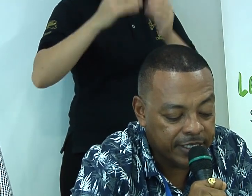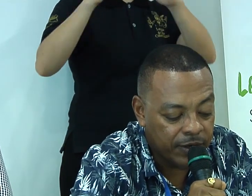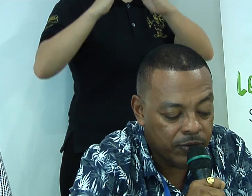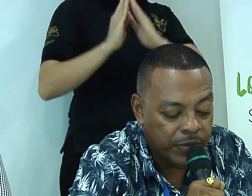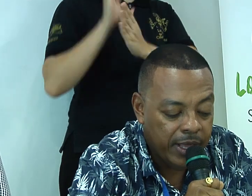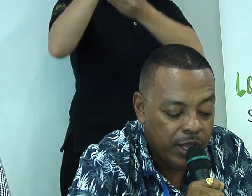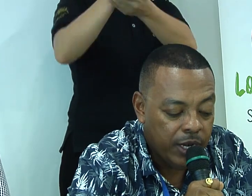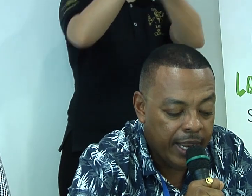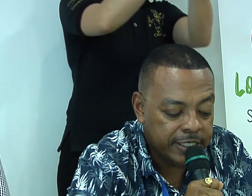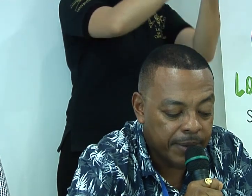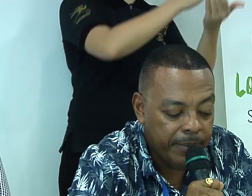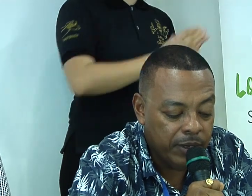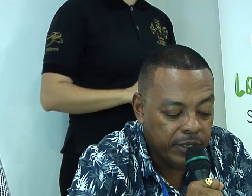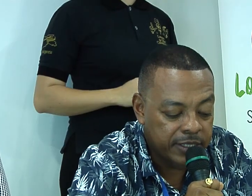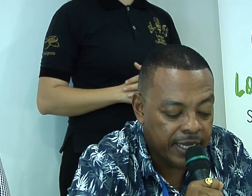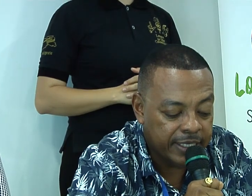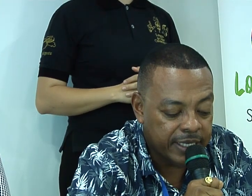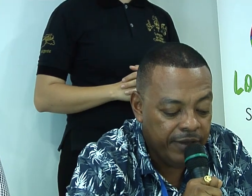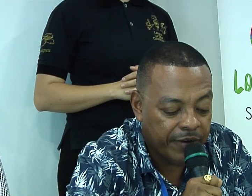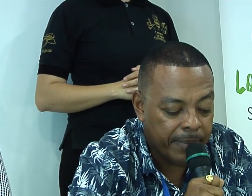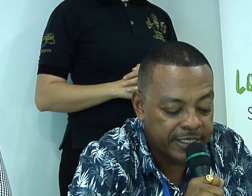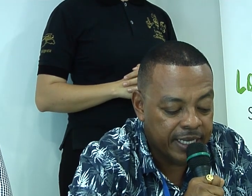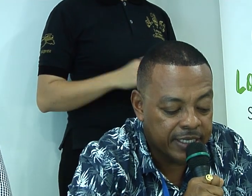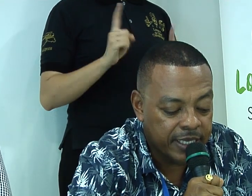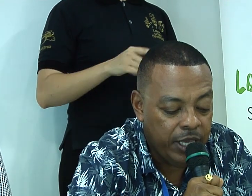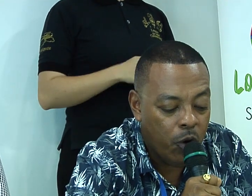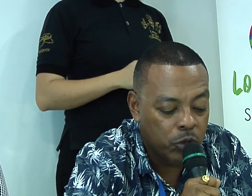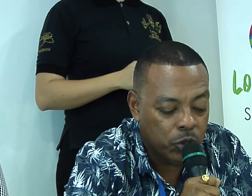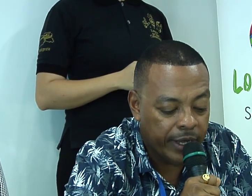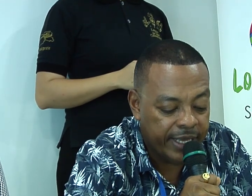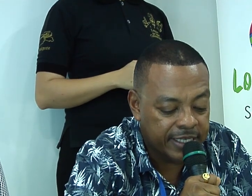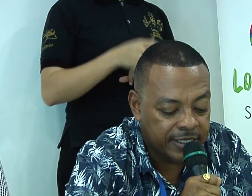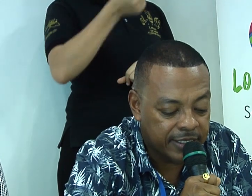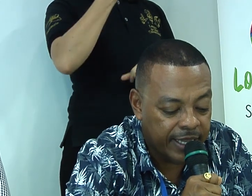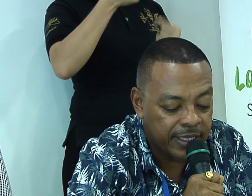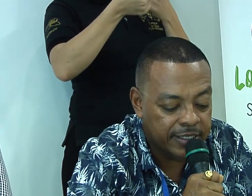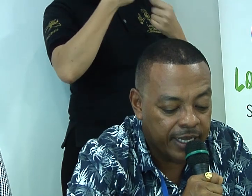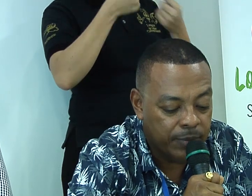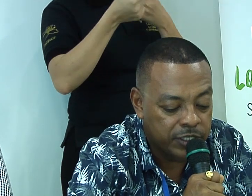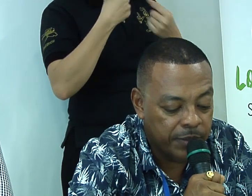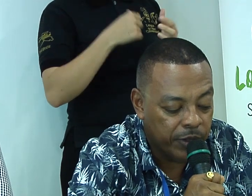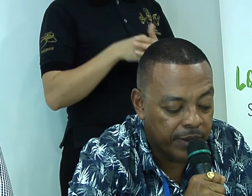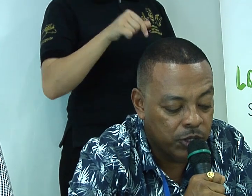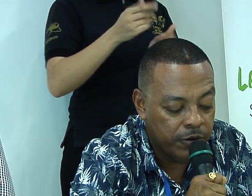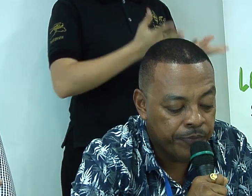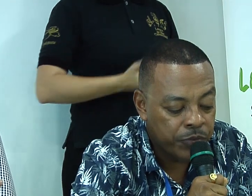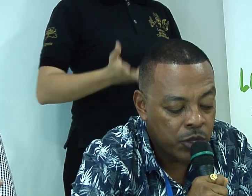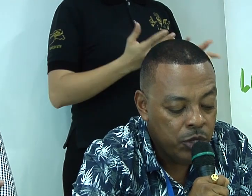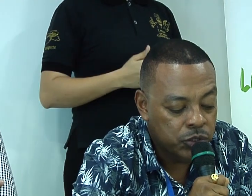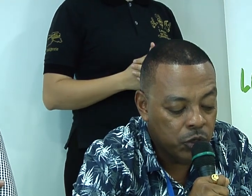Parágrafo tercero. Las minoristas y farmacias y o droguerías existentes en el municipio de